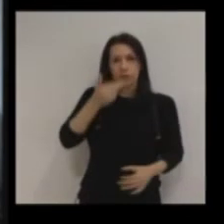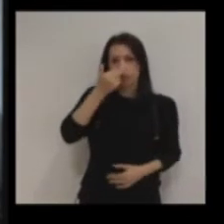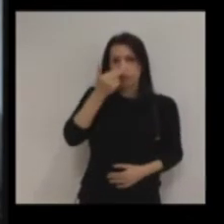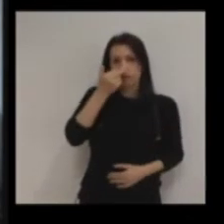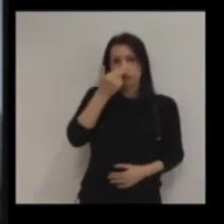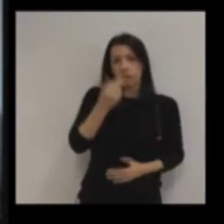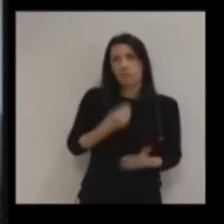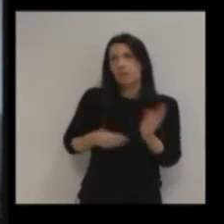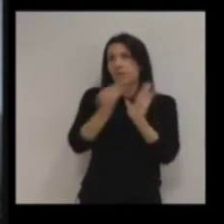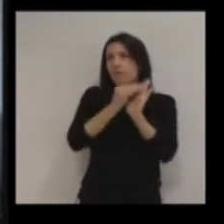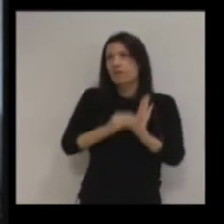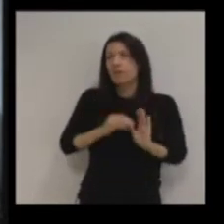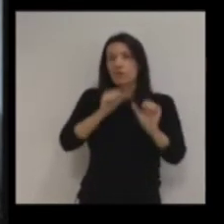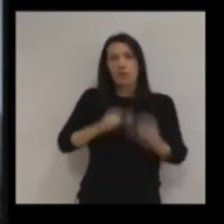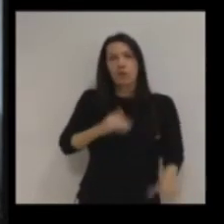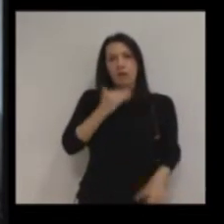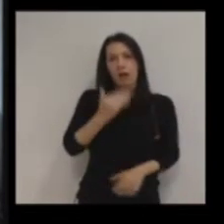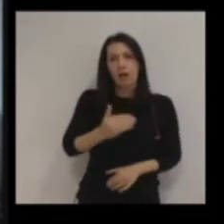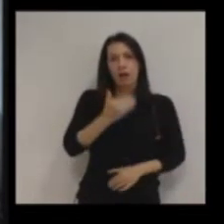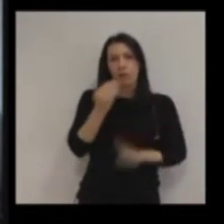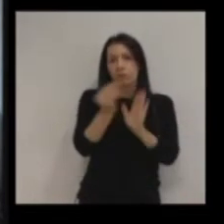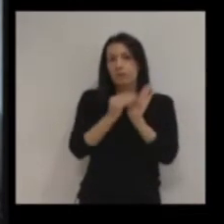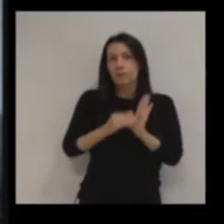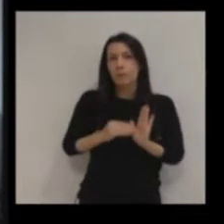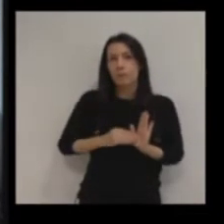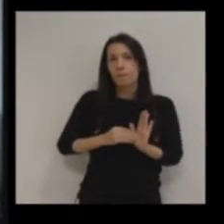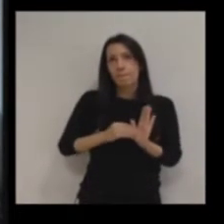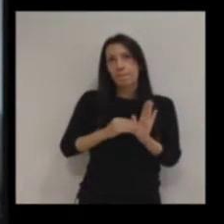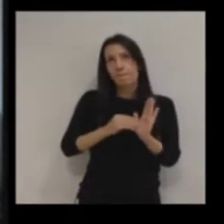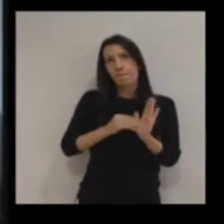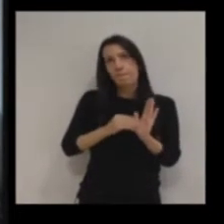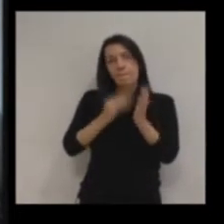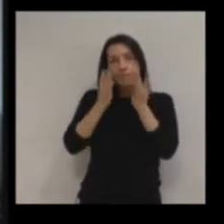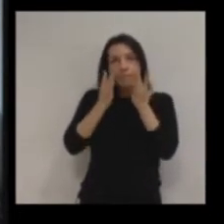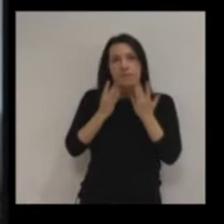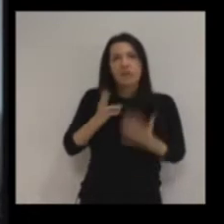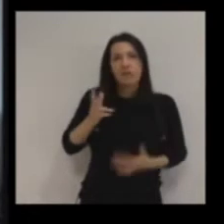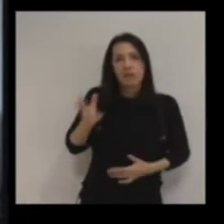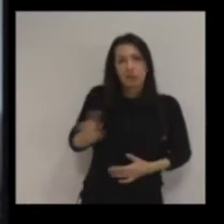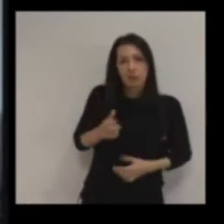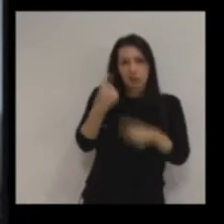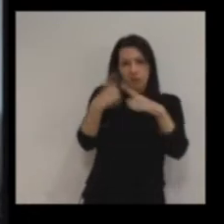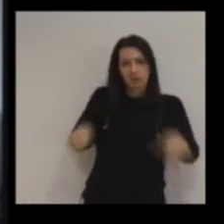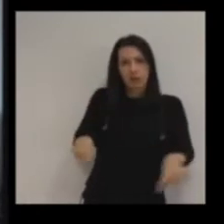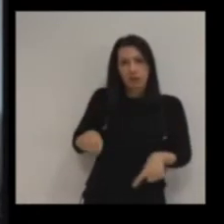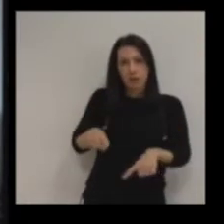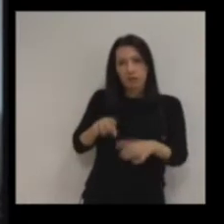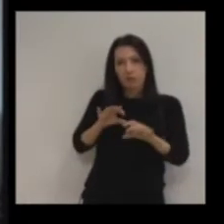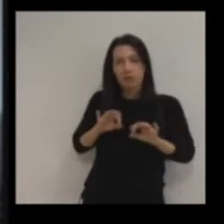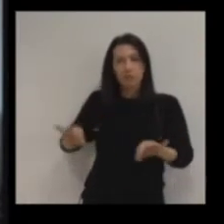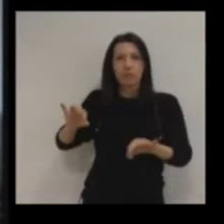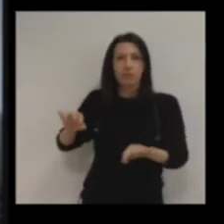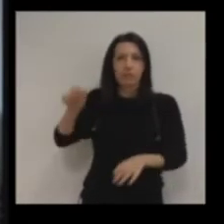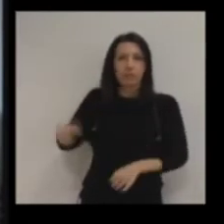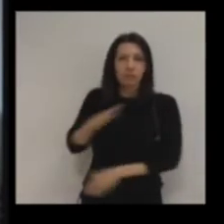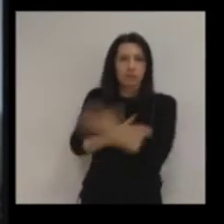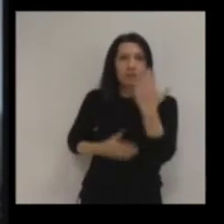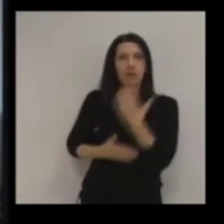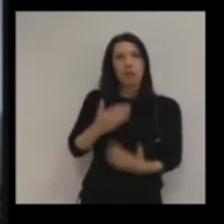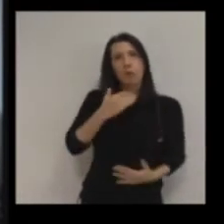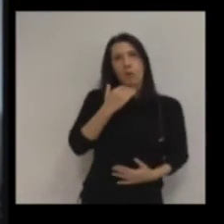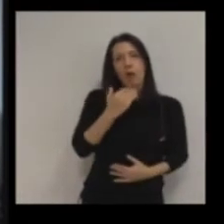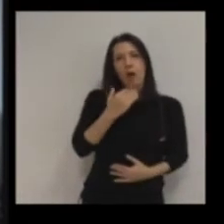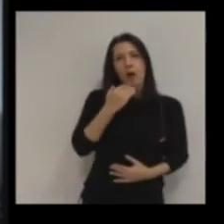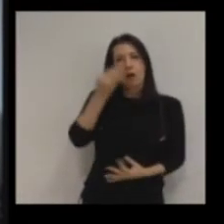se recojan de alguna forma, no como derecho distinto de una persona con discapacidad, sino como un matiz